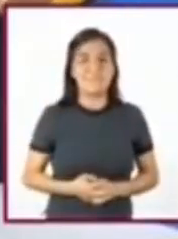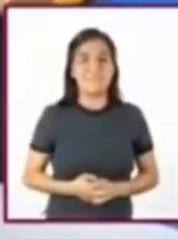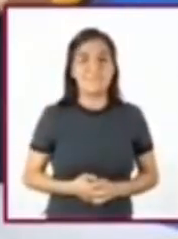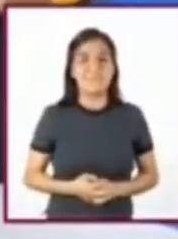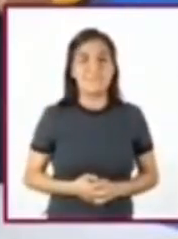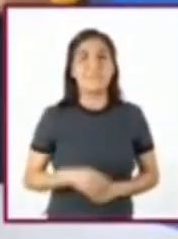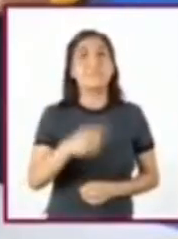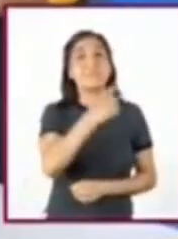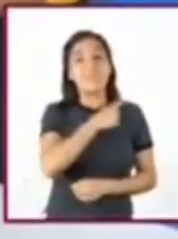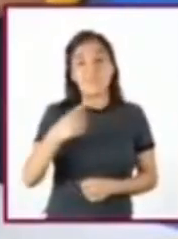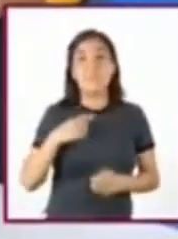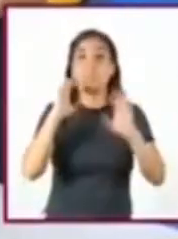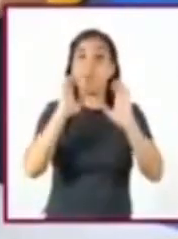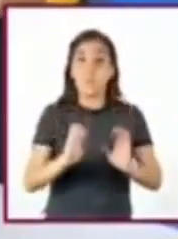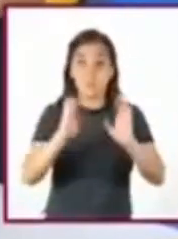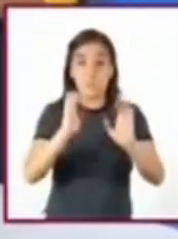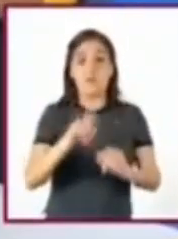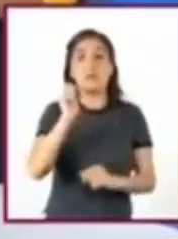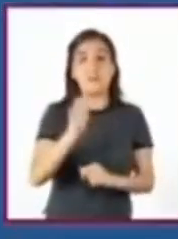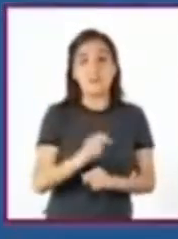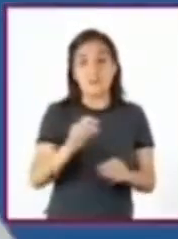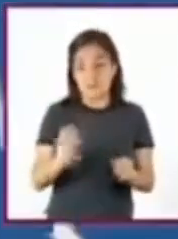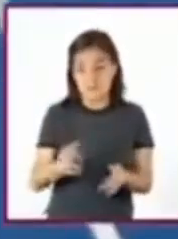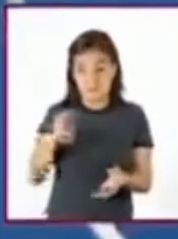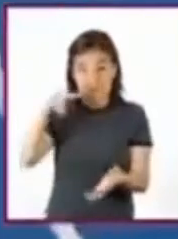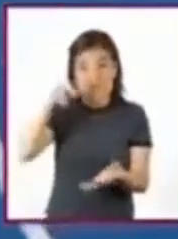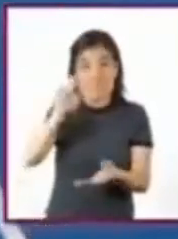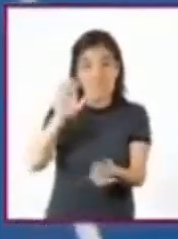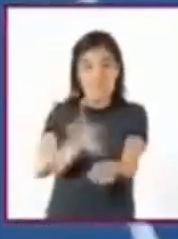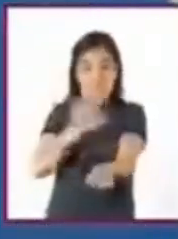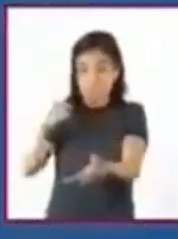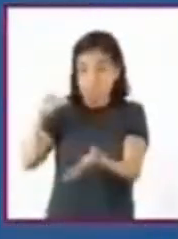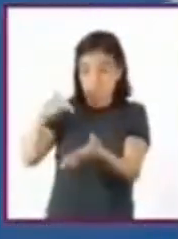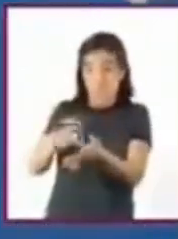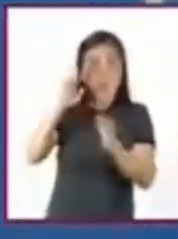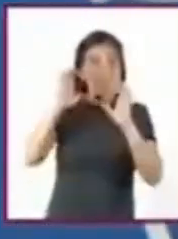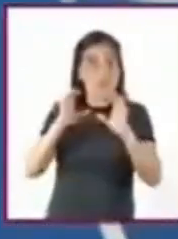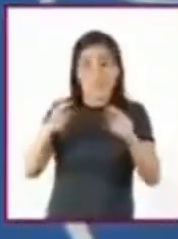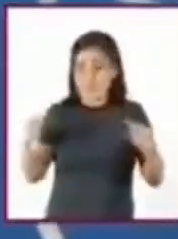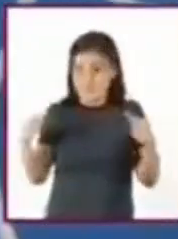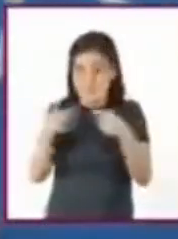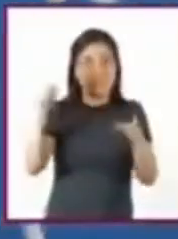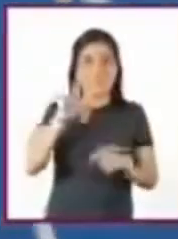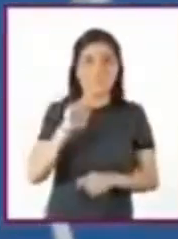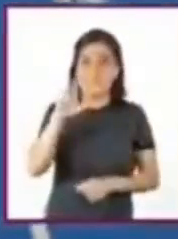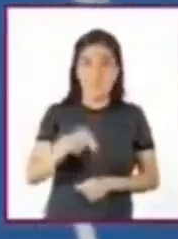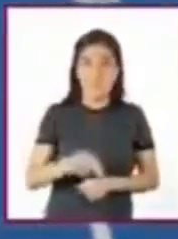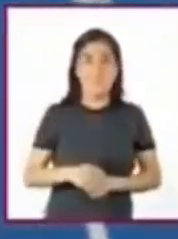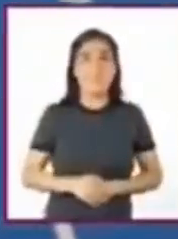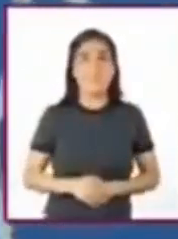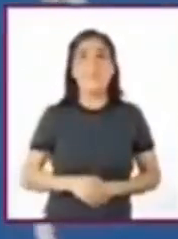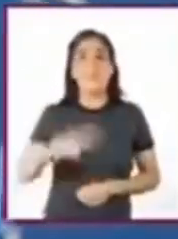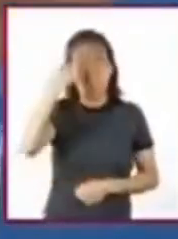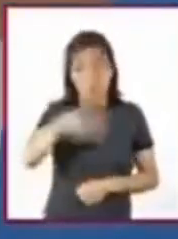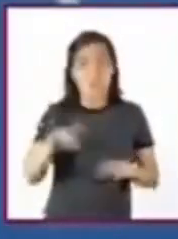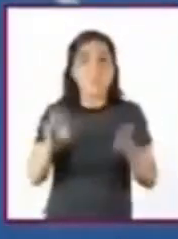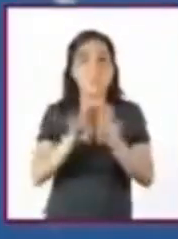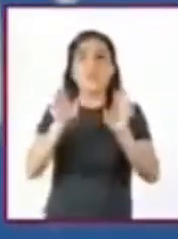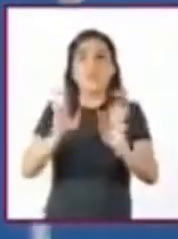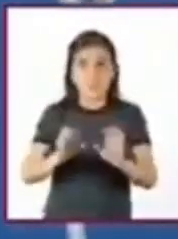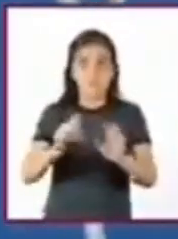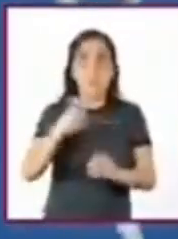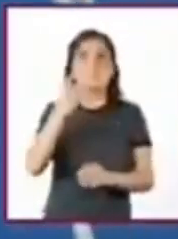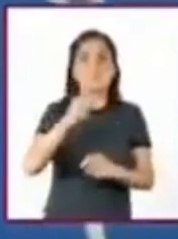Debemos tener mucho cuidado de que las partes expuestas de los cables no se toquen entre sí. Para asegurarnos, podemos colocar